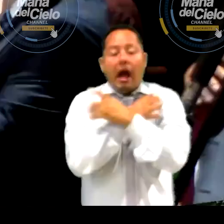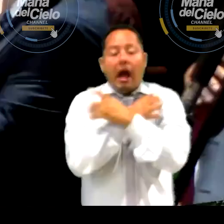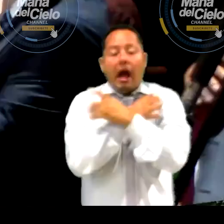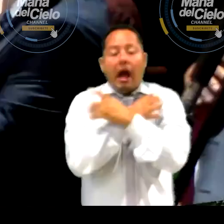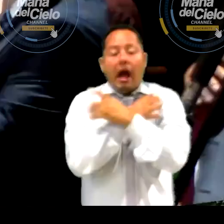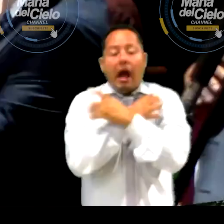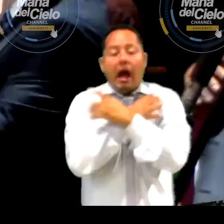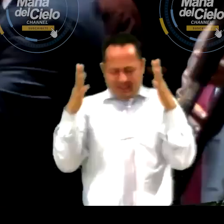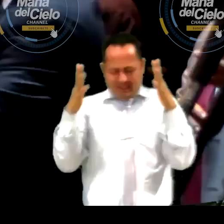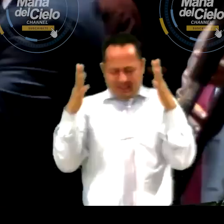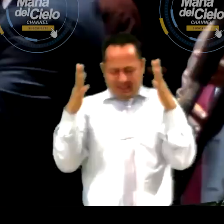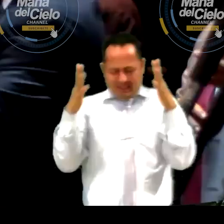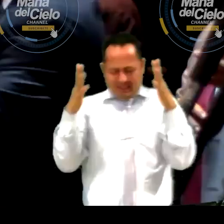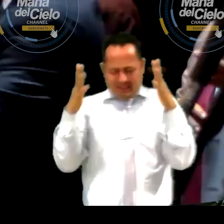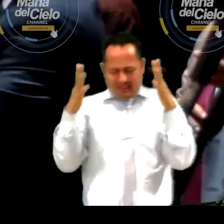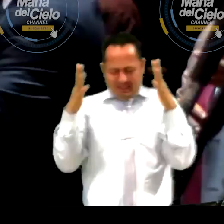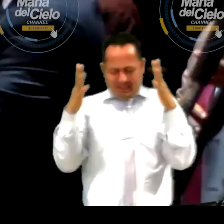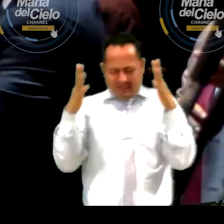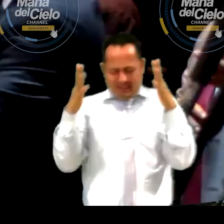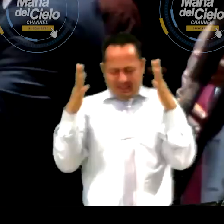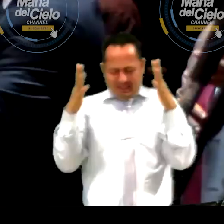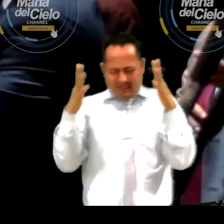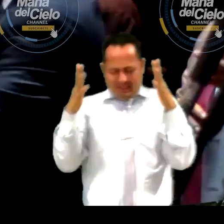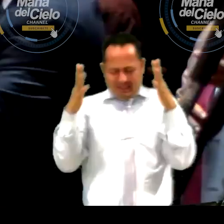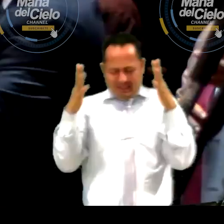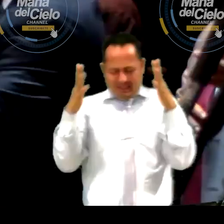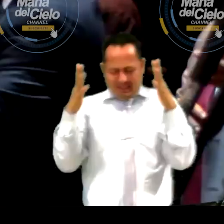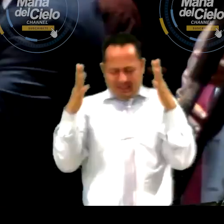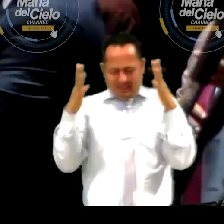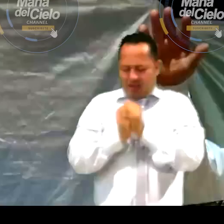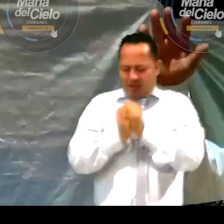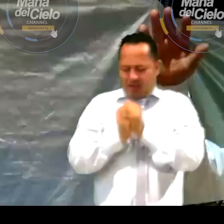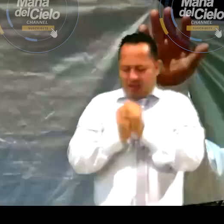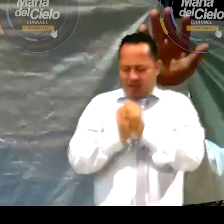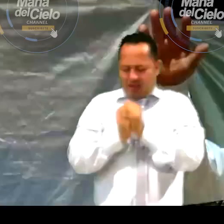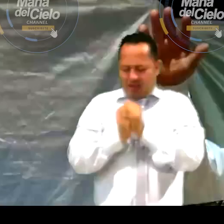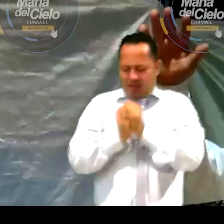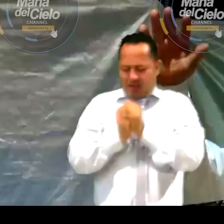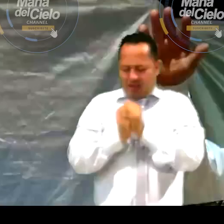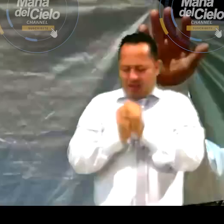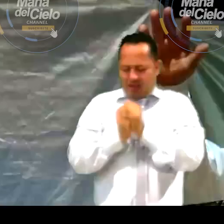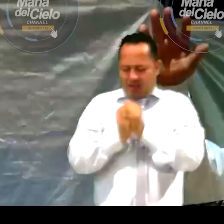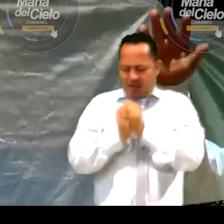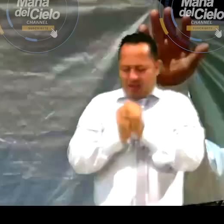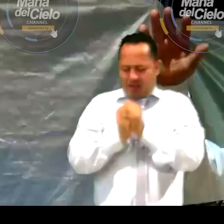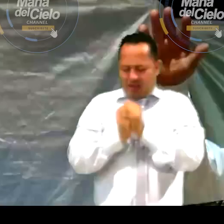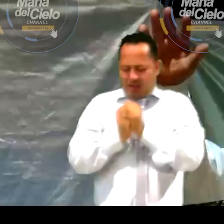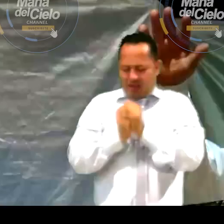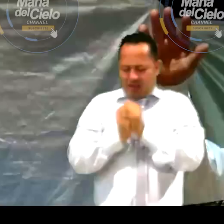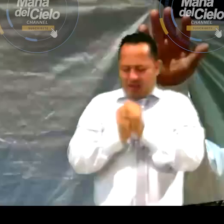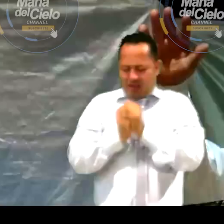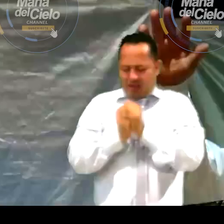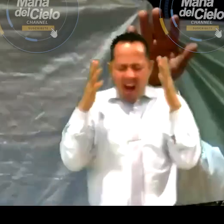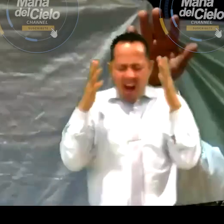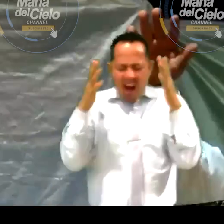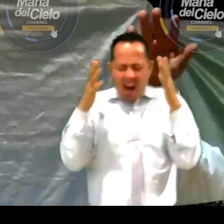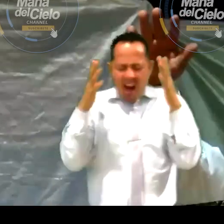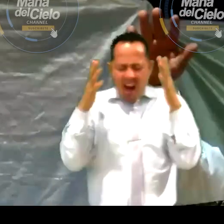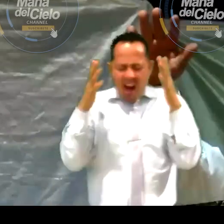No, no, no, no, no, no. Yo creo que alguien tiene que adorar, adorar. Jesús va a hacer una resurrección aquí esta